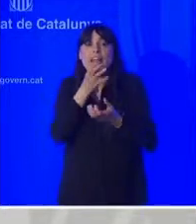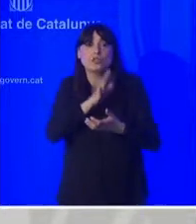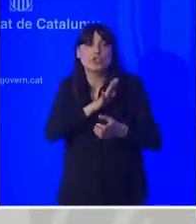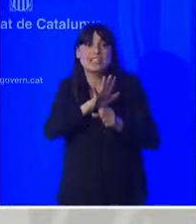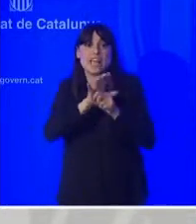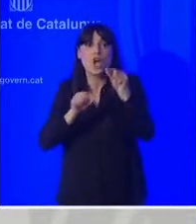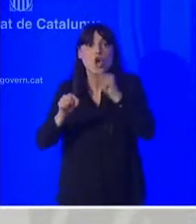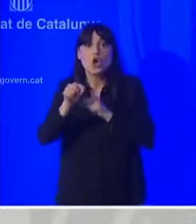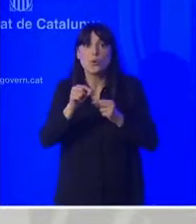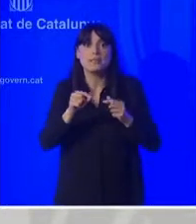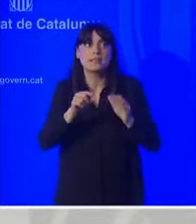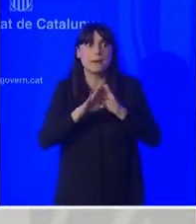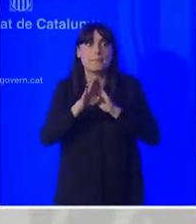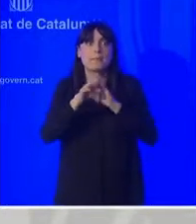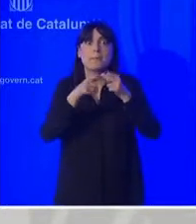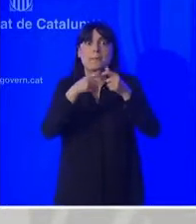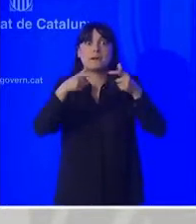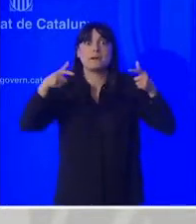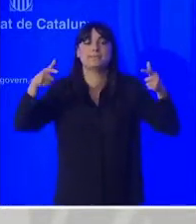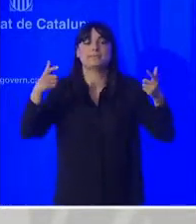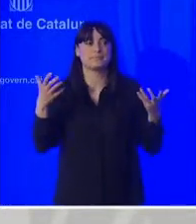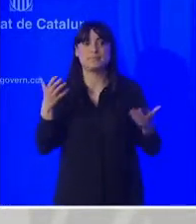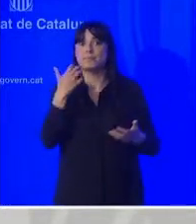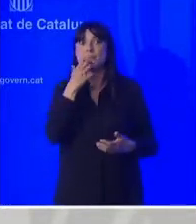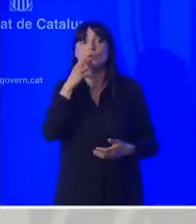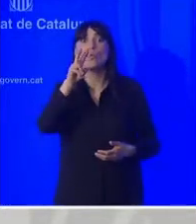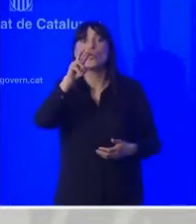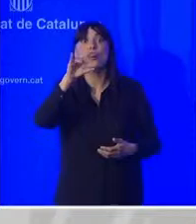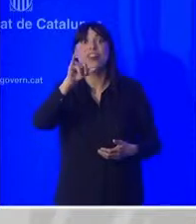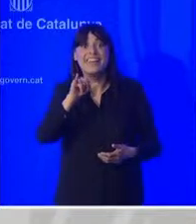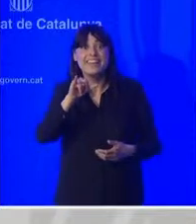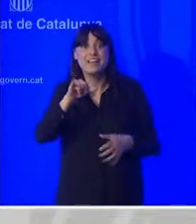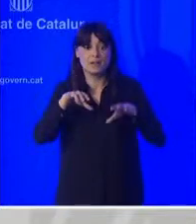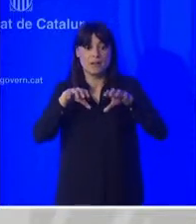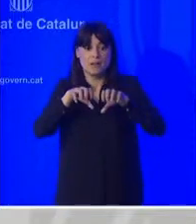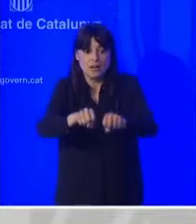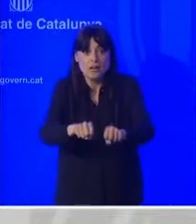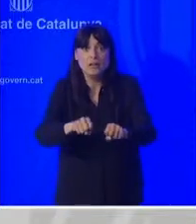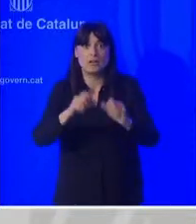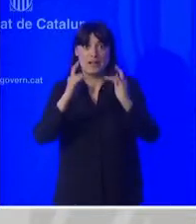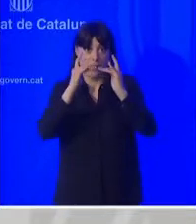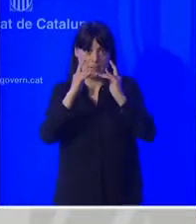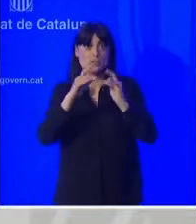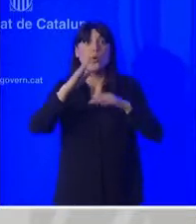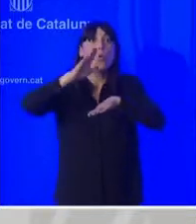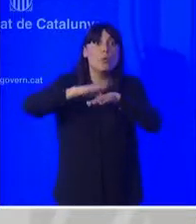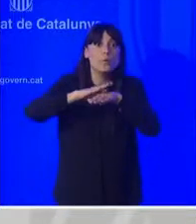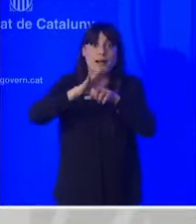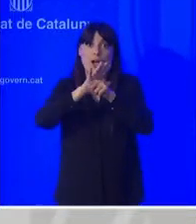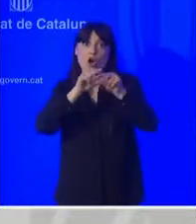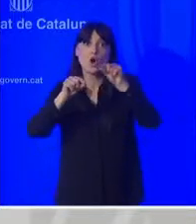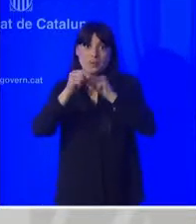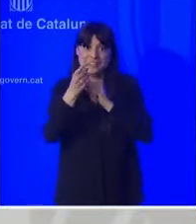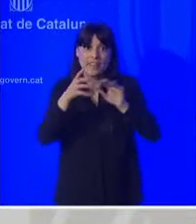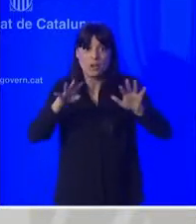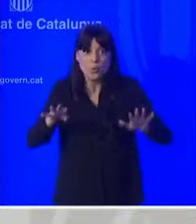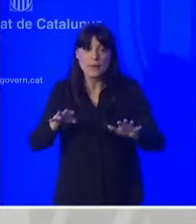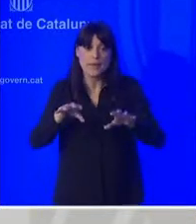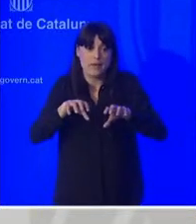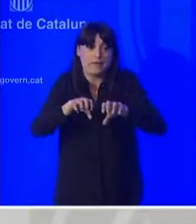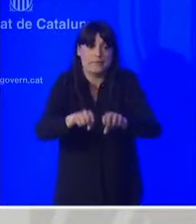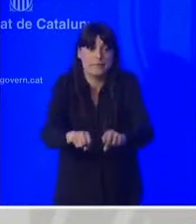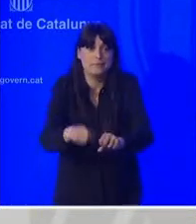ocupación elevada de camas UCI en este caso por COVID-19 y en este sentido pues sí las autoridades